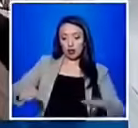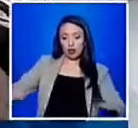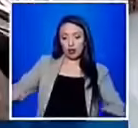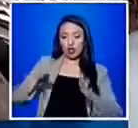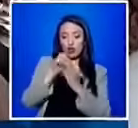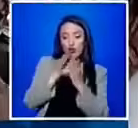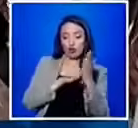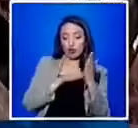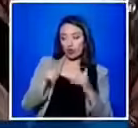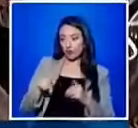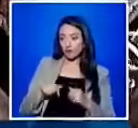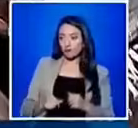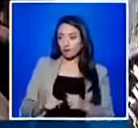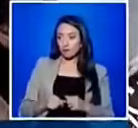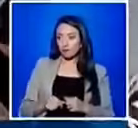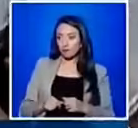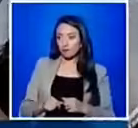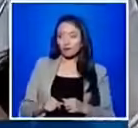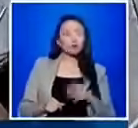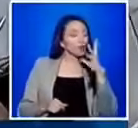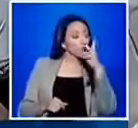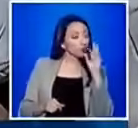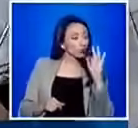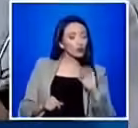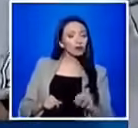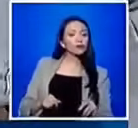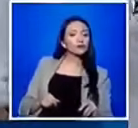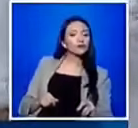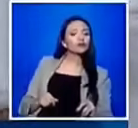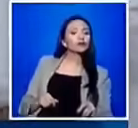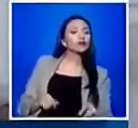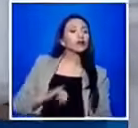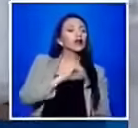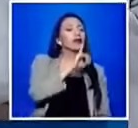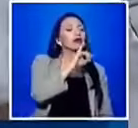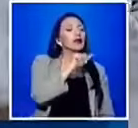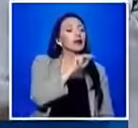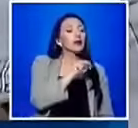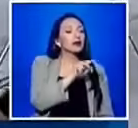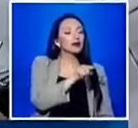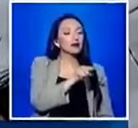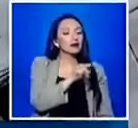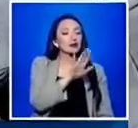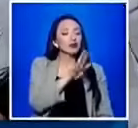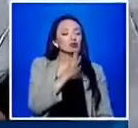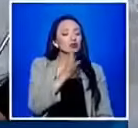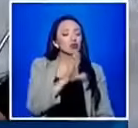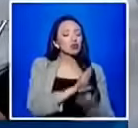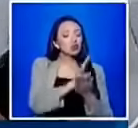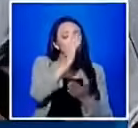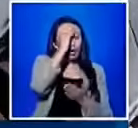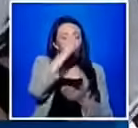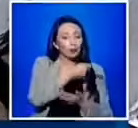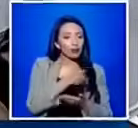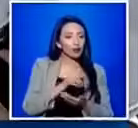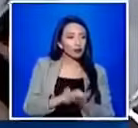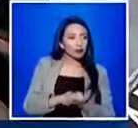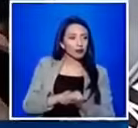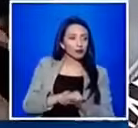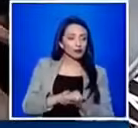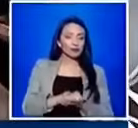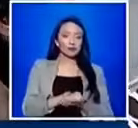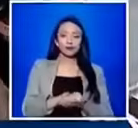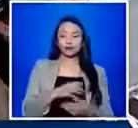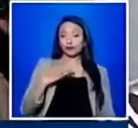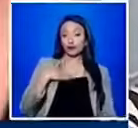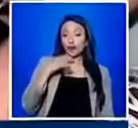todos los proyectos que tiene el colegio. Muy bien, qué chévere. Coméntame, Ian, esta experiencia, ¿qué es lo que has aprendido? ¿Qué es lo que vas a aprender? Bueno,